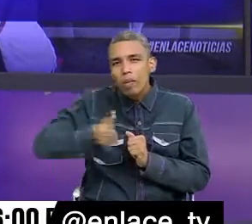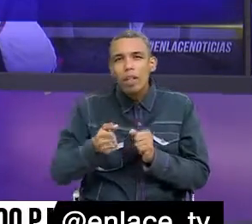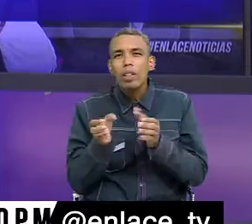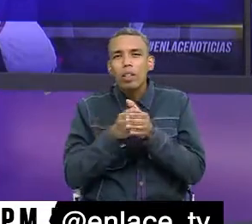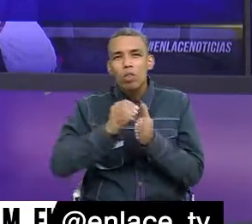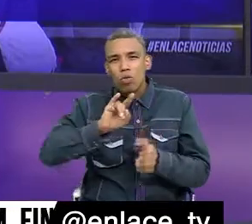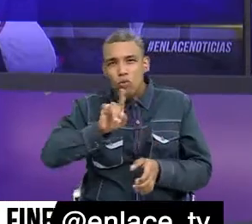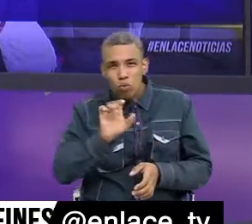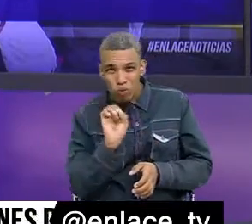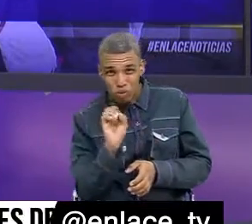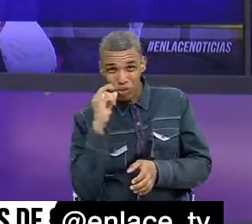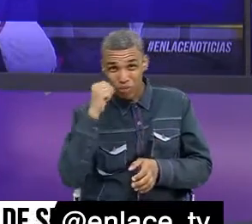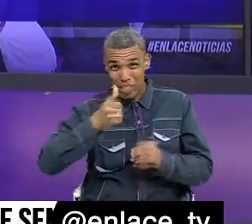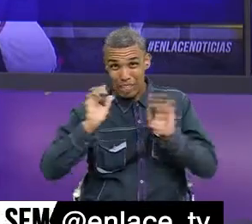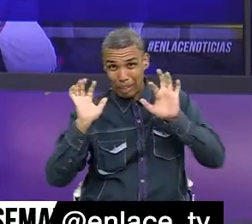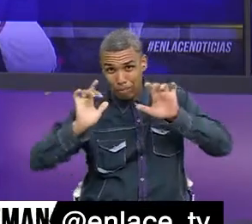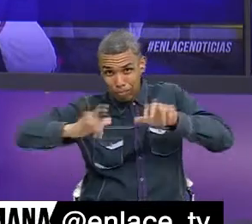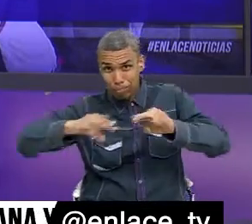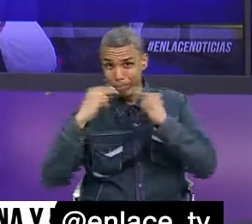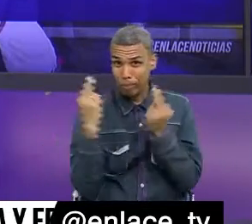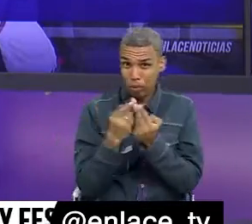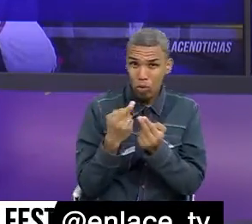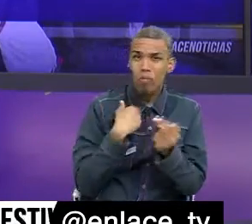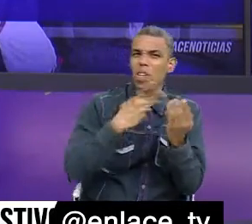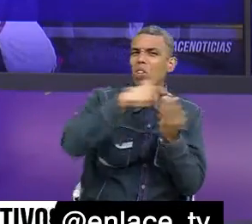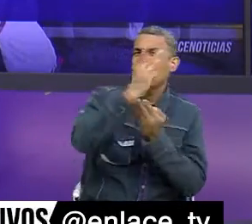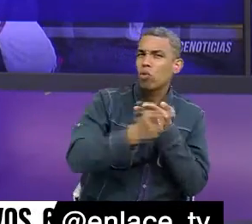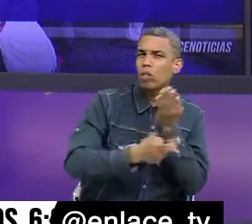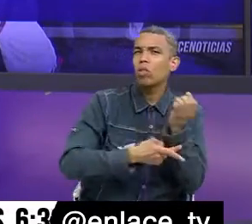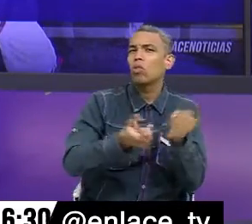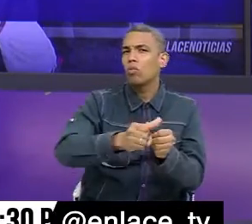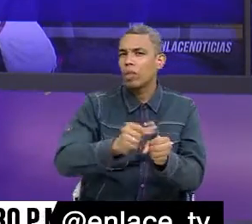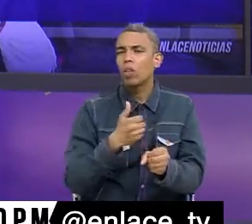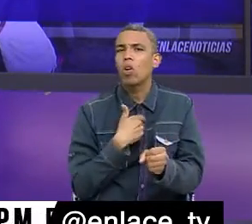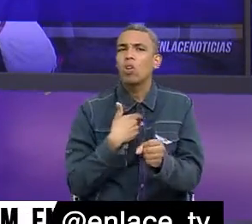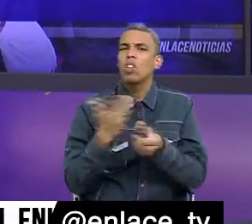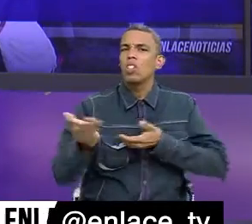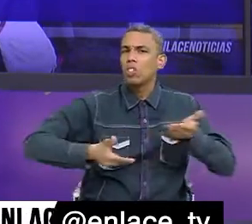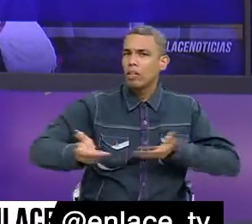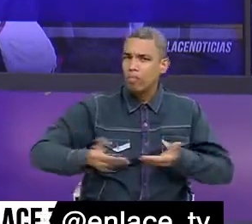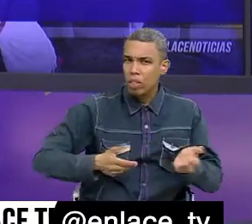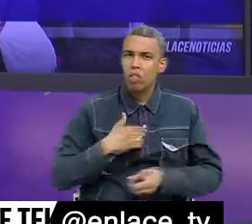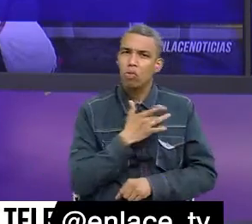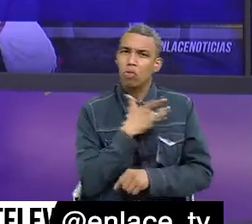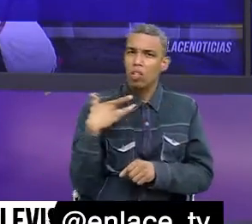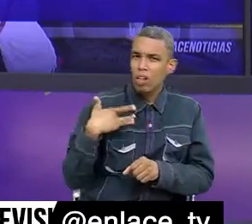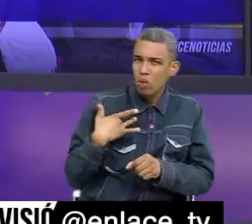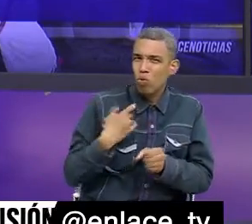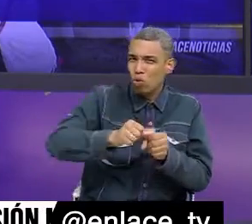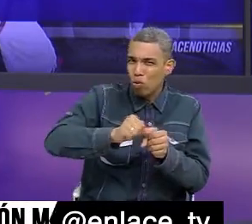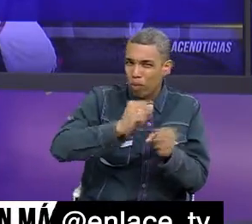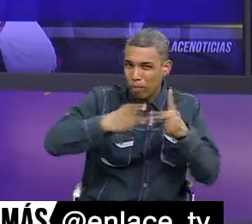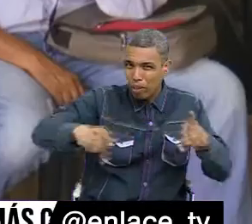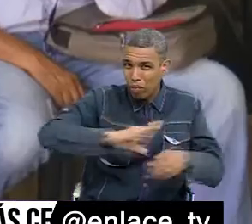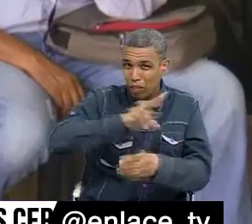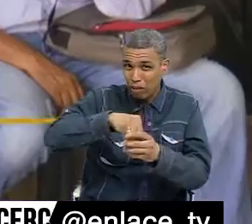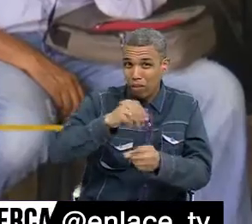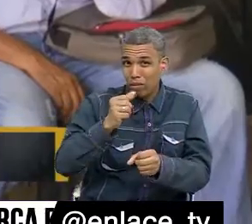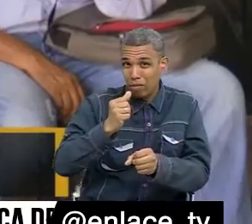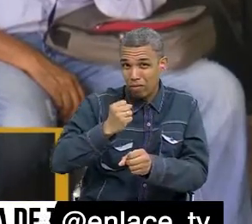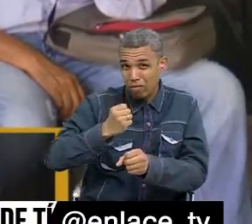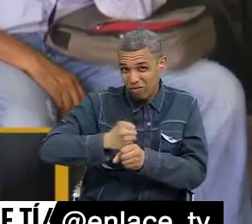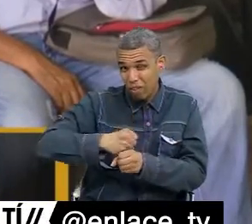Barranca Bermeja y la defensa de los servicios de salud en general. La concentración será en el Club Infantas. Adriel